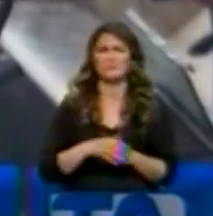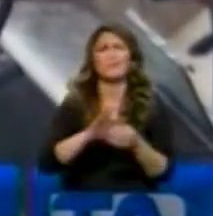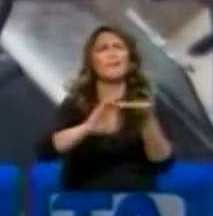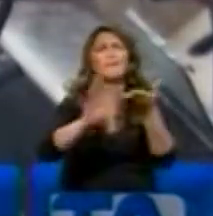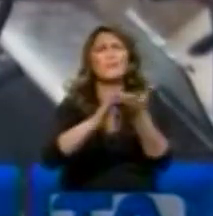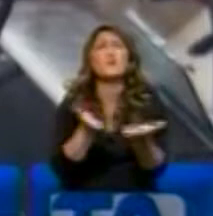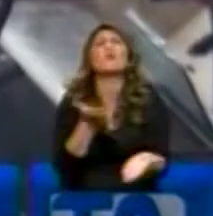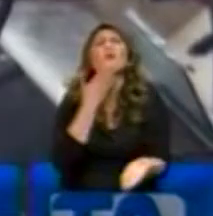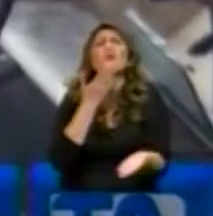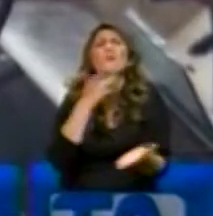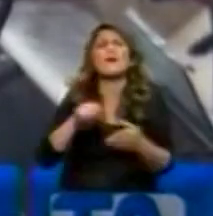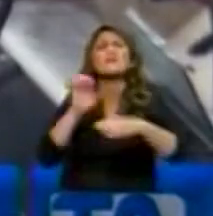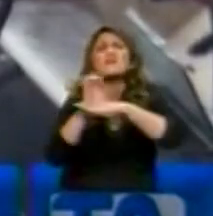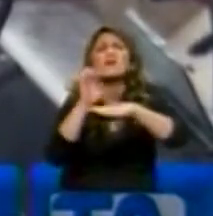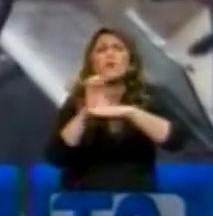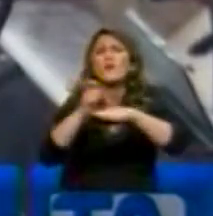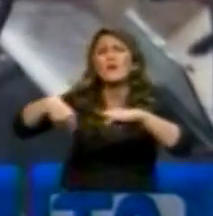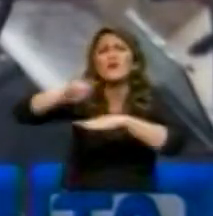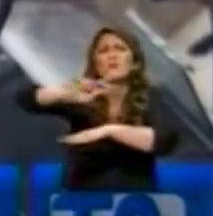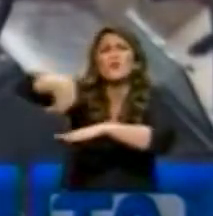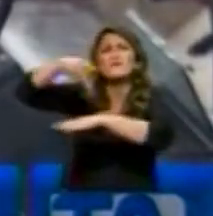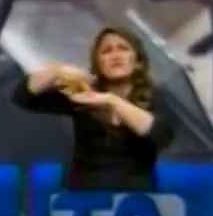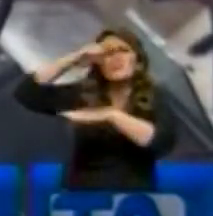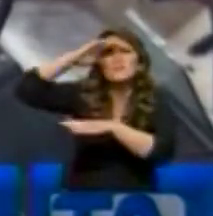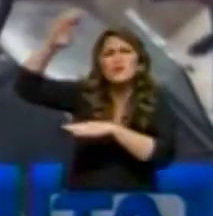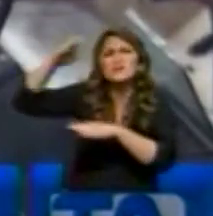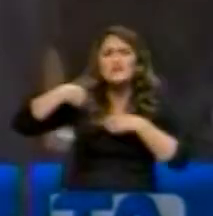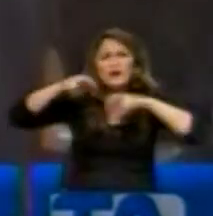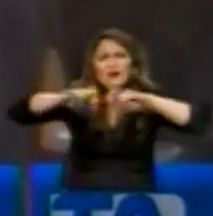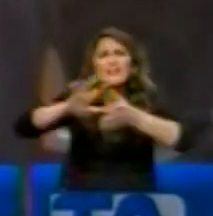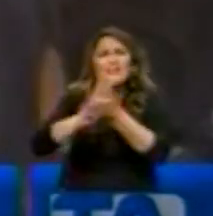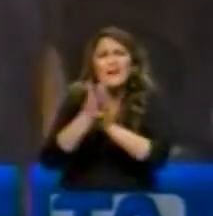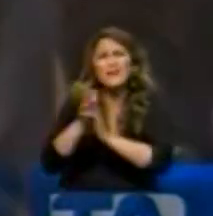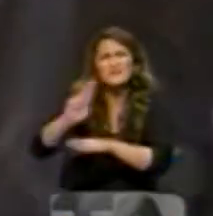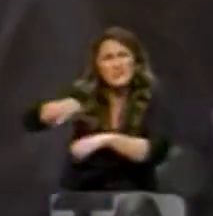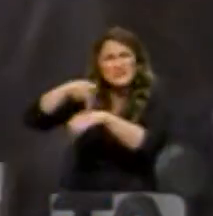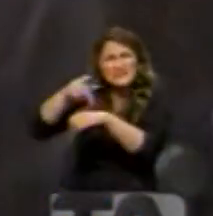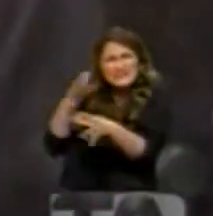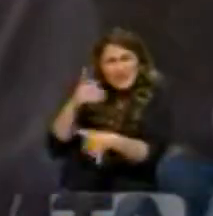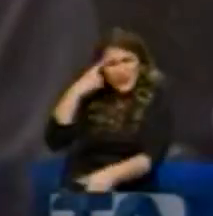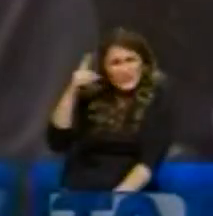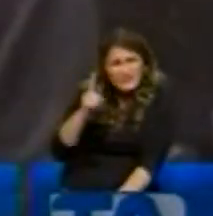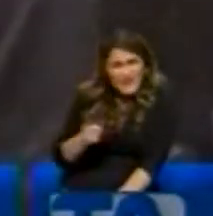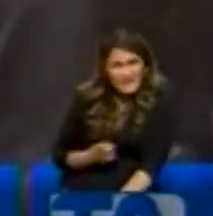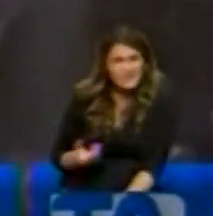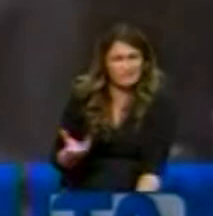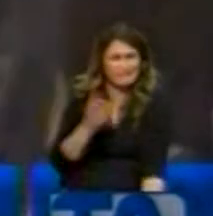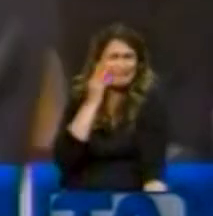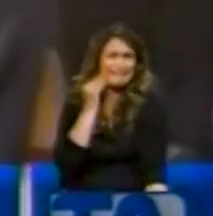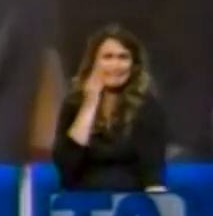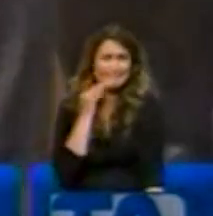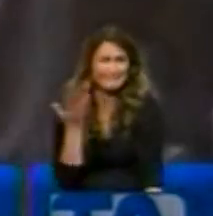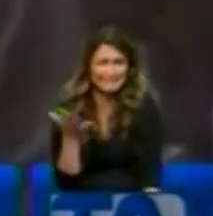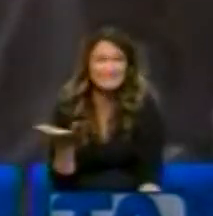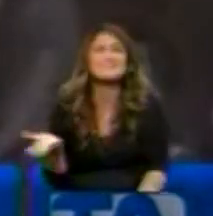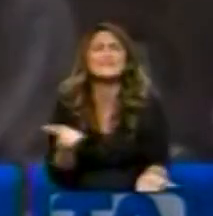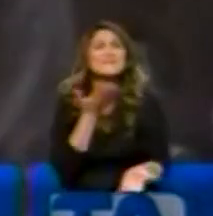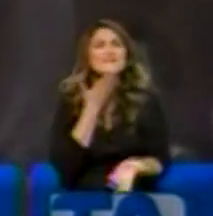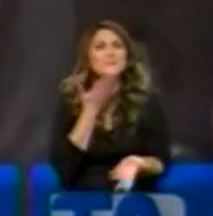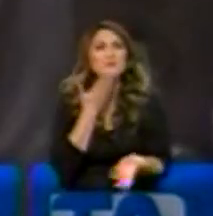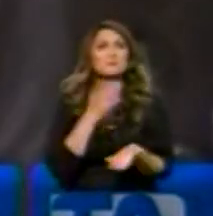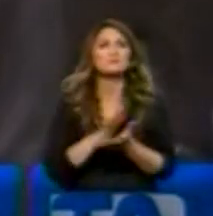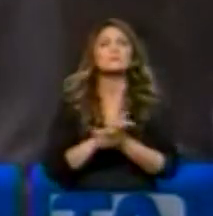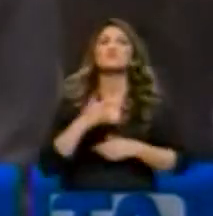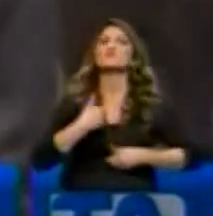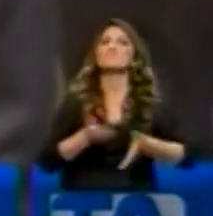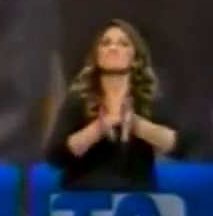de inteligencia de este país? ¿Dónde está? El gobierno debe pedir inmediatamente la renuncia